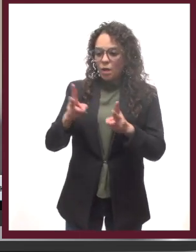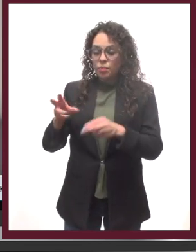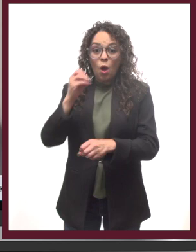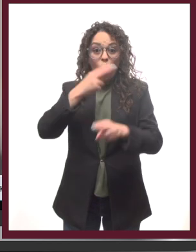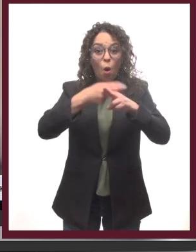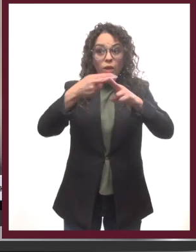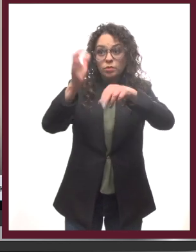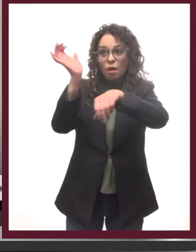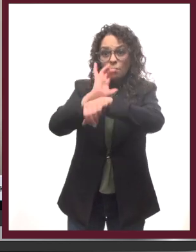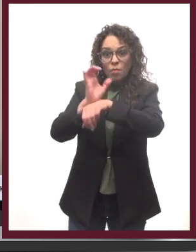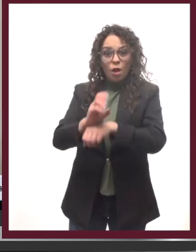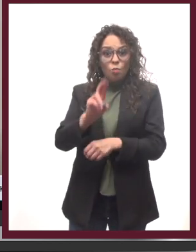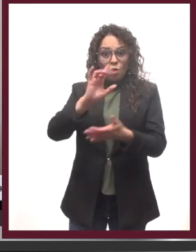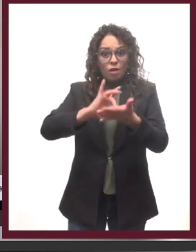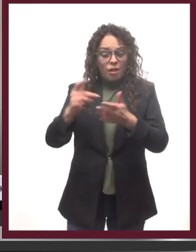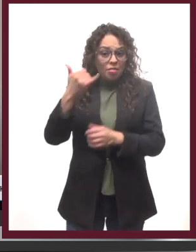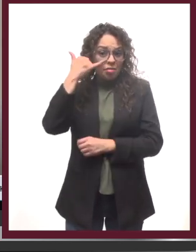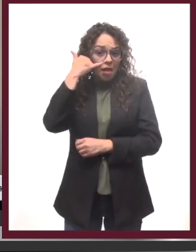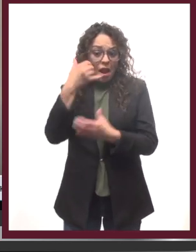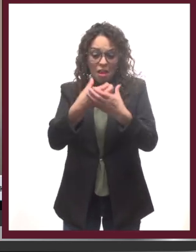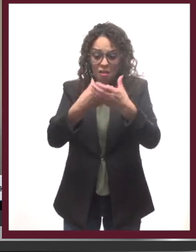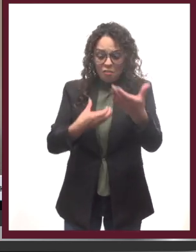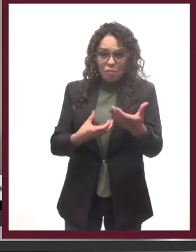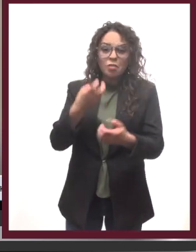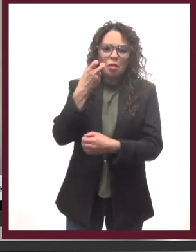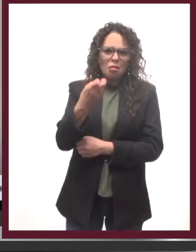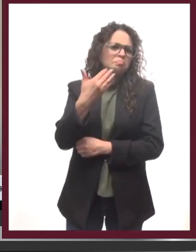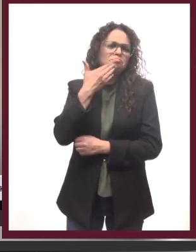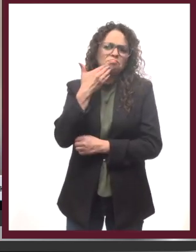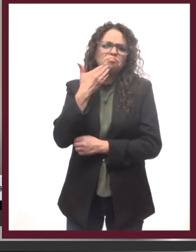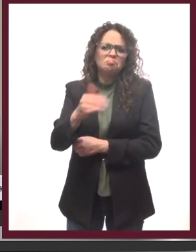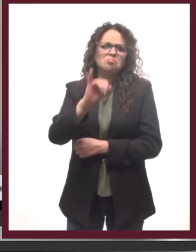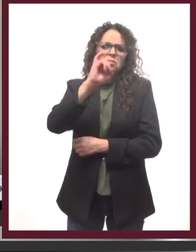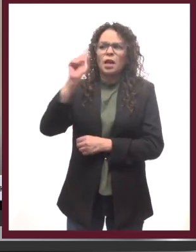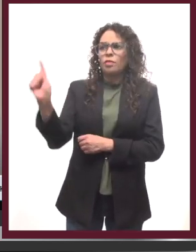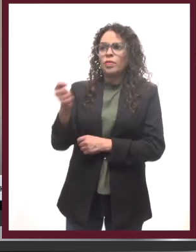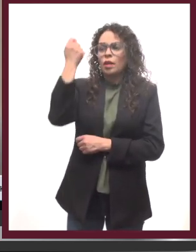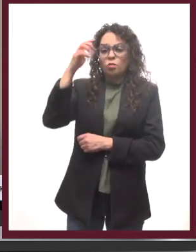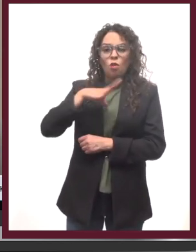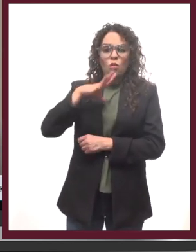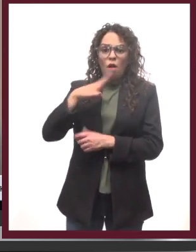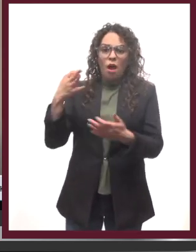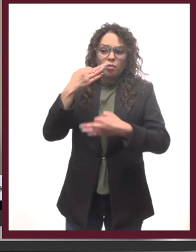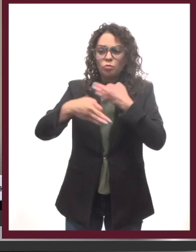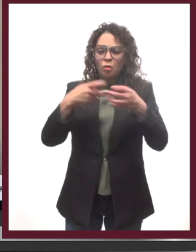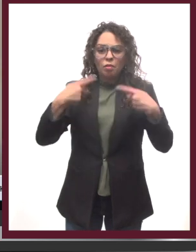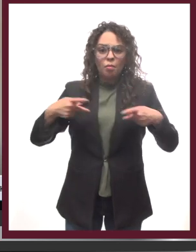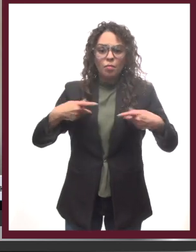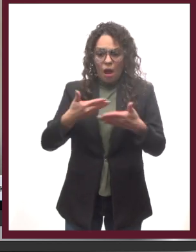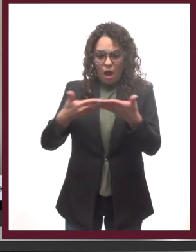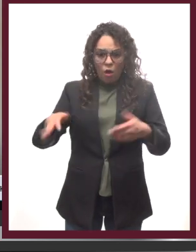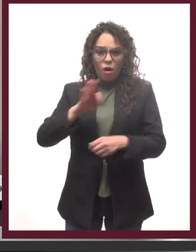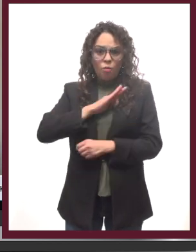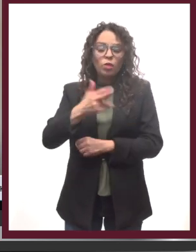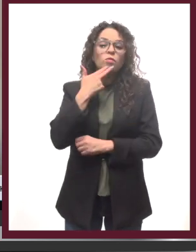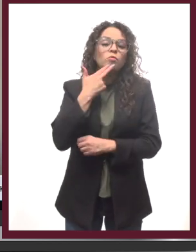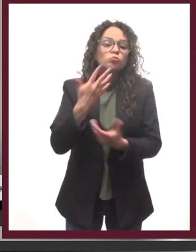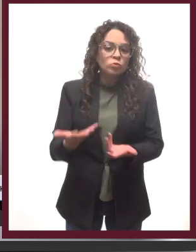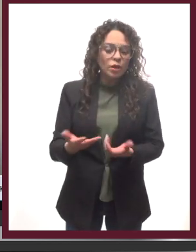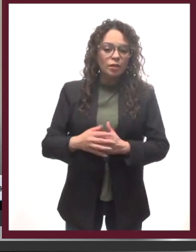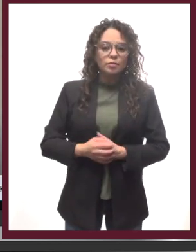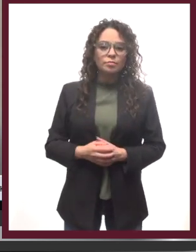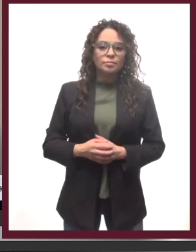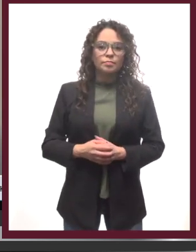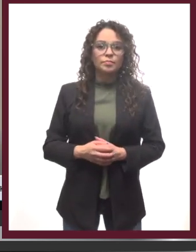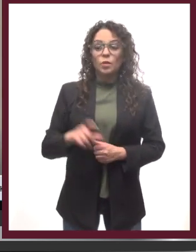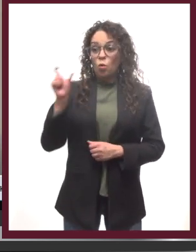incluso películas. Entonces creo que es muy bueno el que la tecnología hoy esté al alcance de todos, porque a